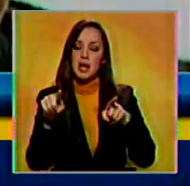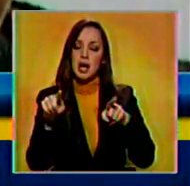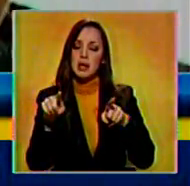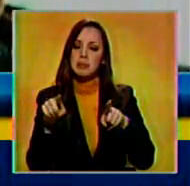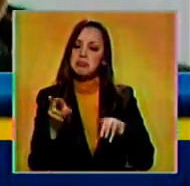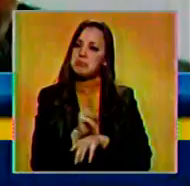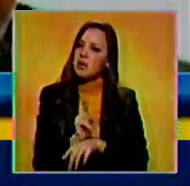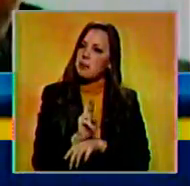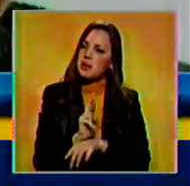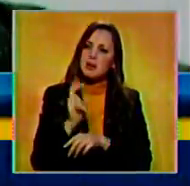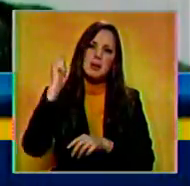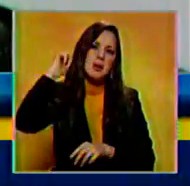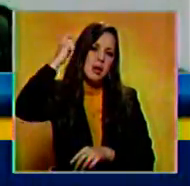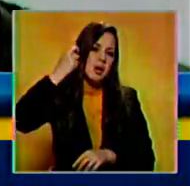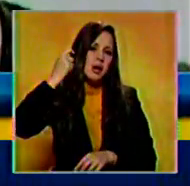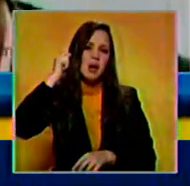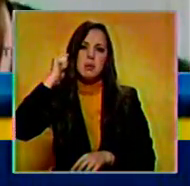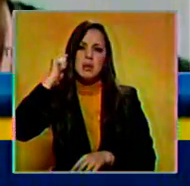repente